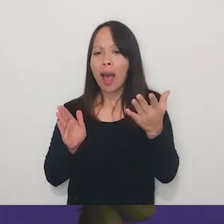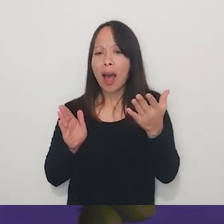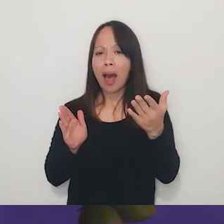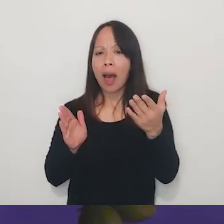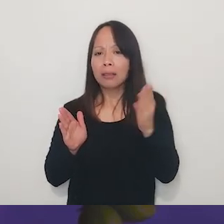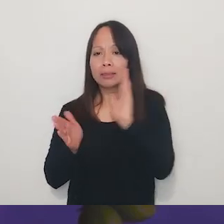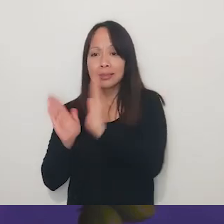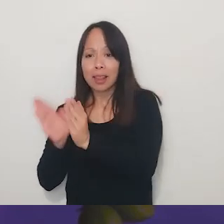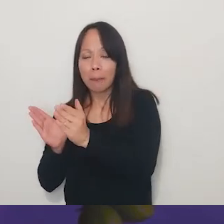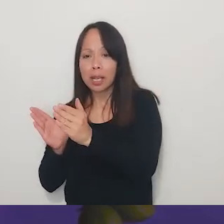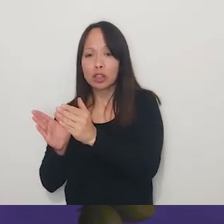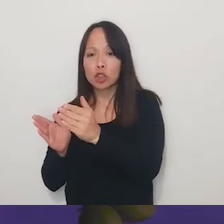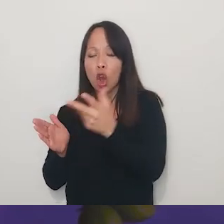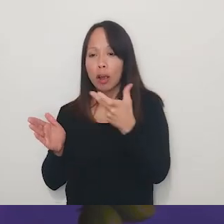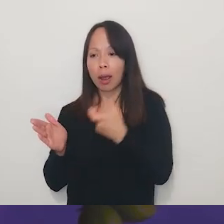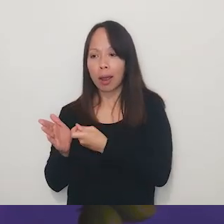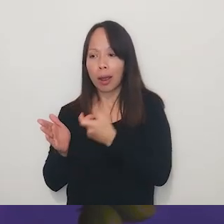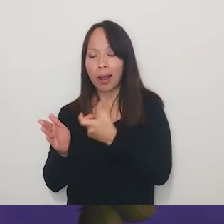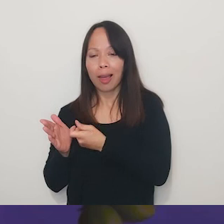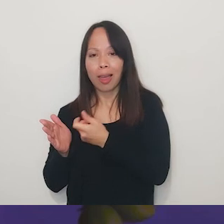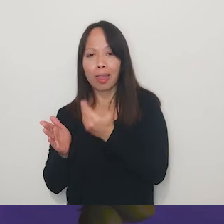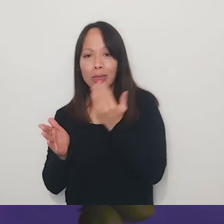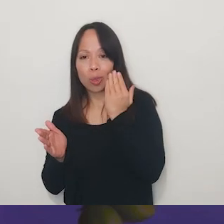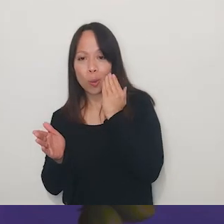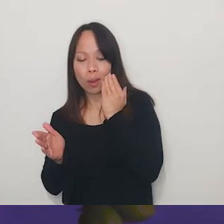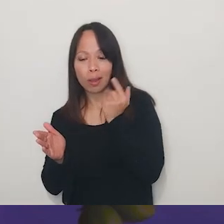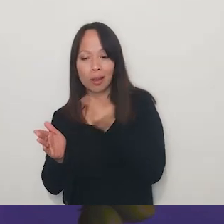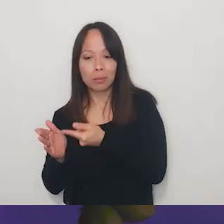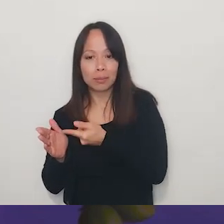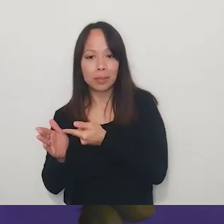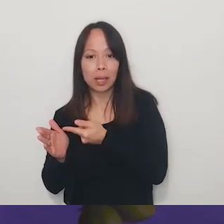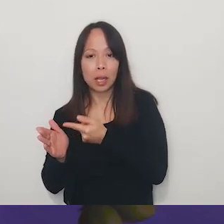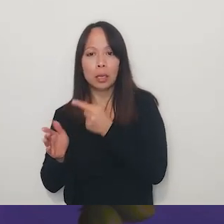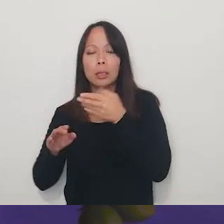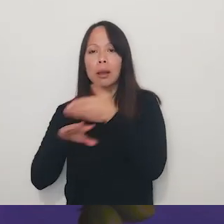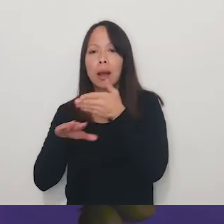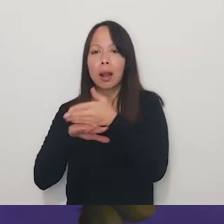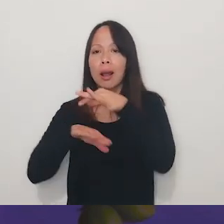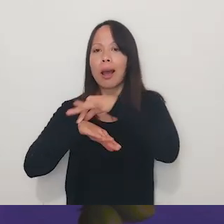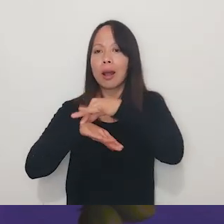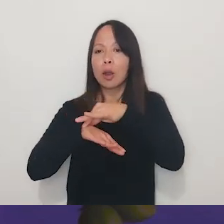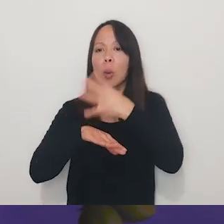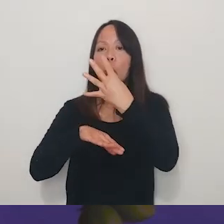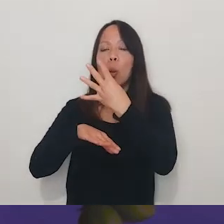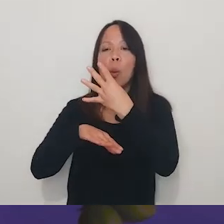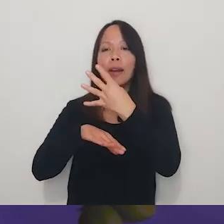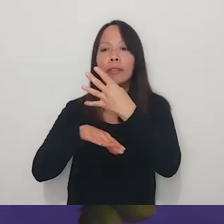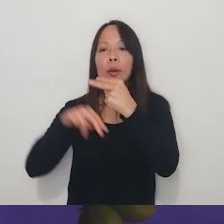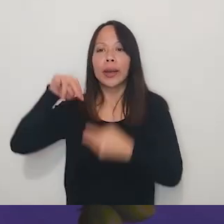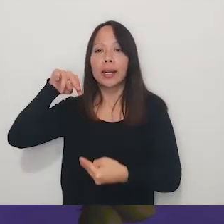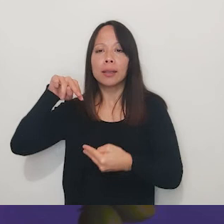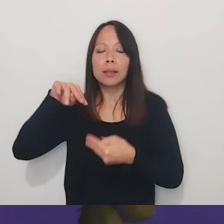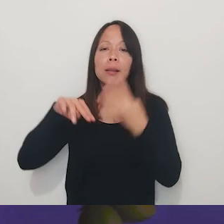un estudio con anestesia. 19 estudios por persona en promedio, y múltiples consultas, 4 a genetistas, 4 a